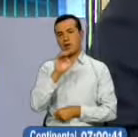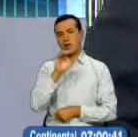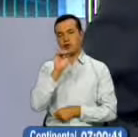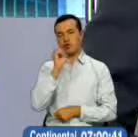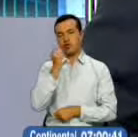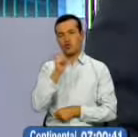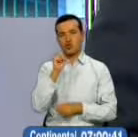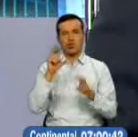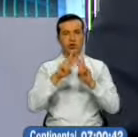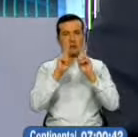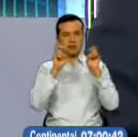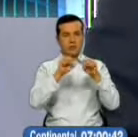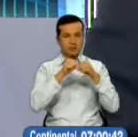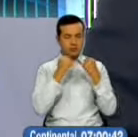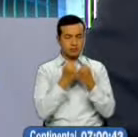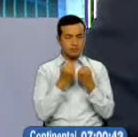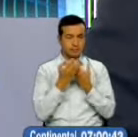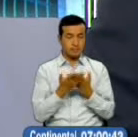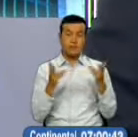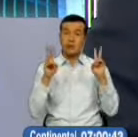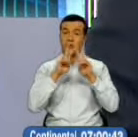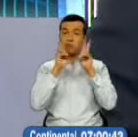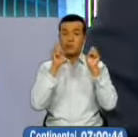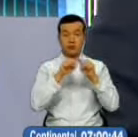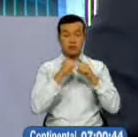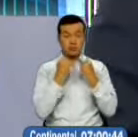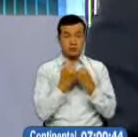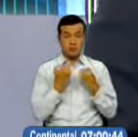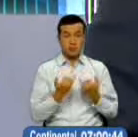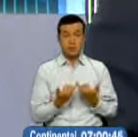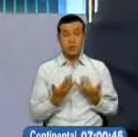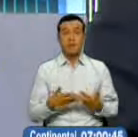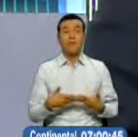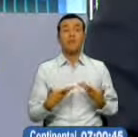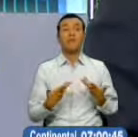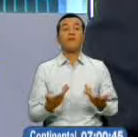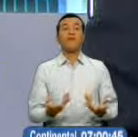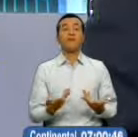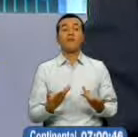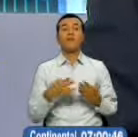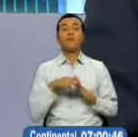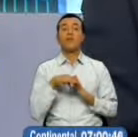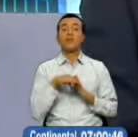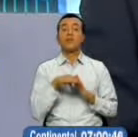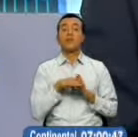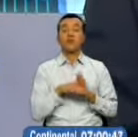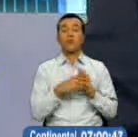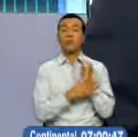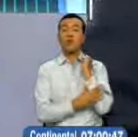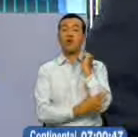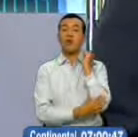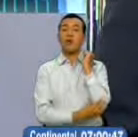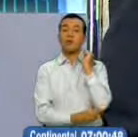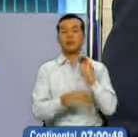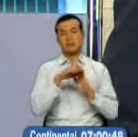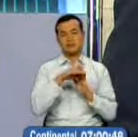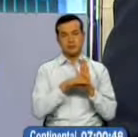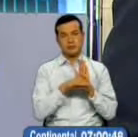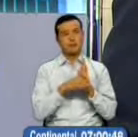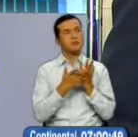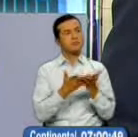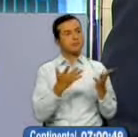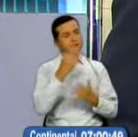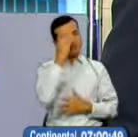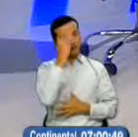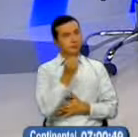sobre temas sociales. Y uno de los principales temas sociales tiene que ver con la reducción de la pobreza. Padre Falconi,